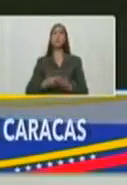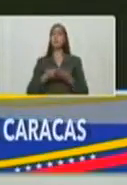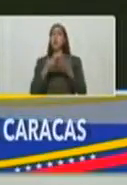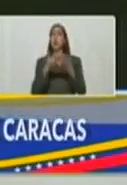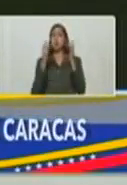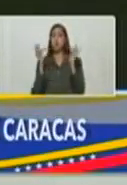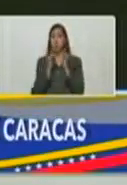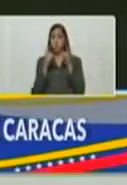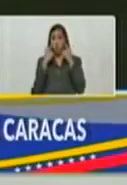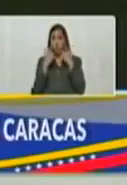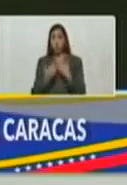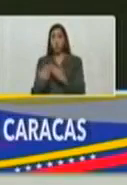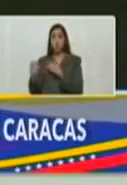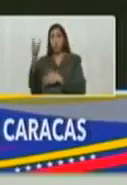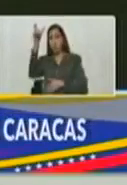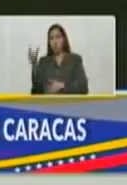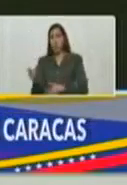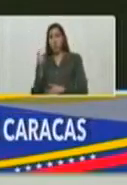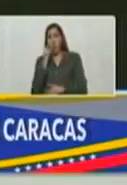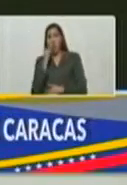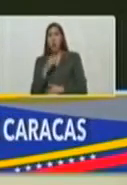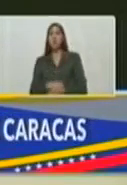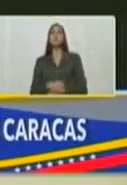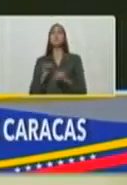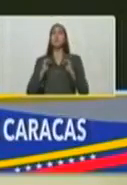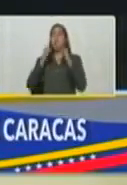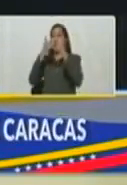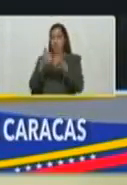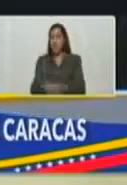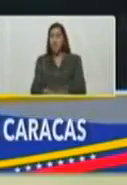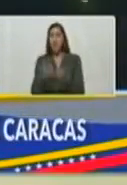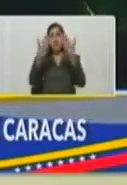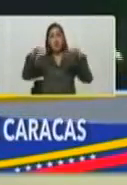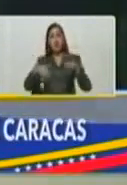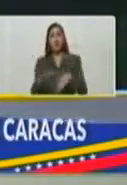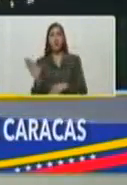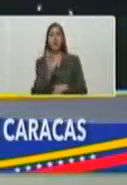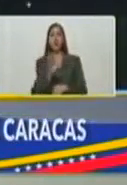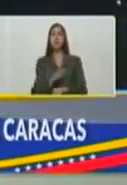Nahum. Nahum, la Navidad caraqueña, adelante.